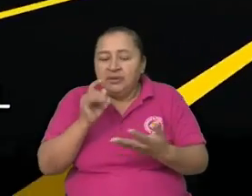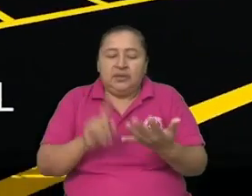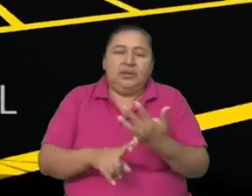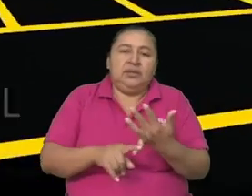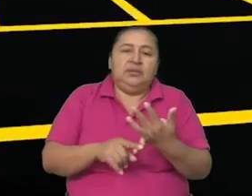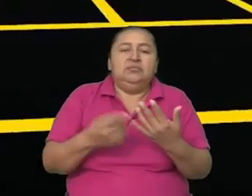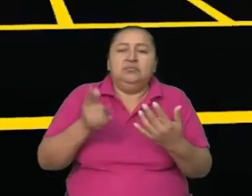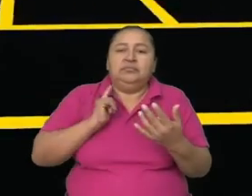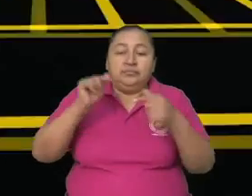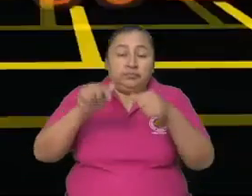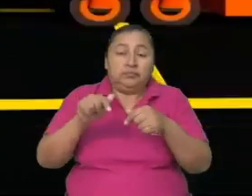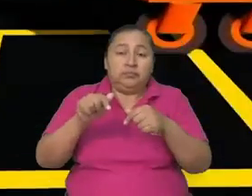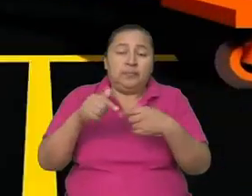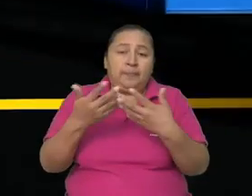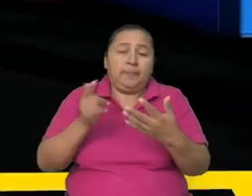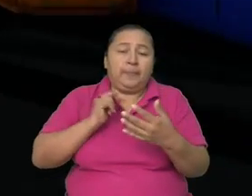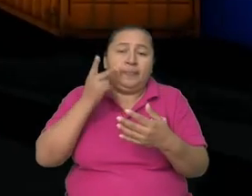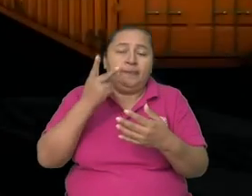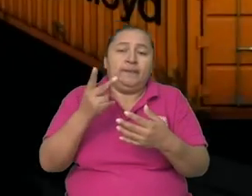Ahí tenés también en lo que es